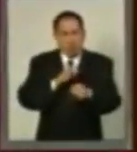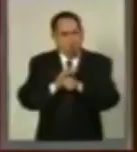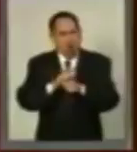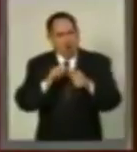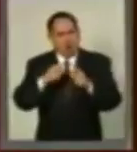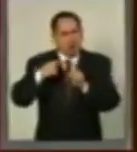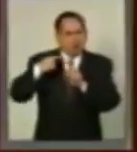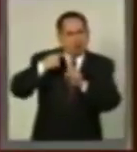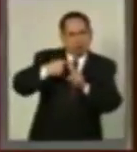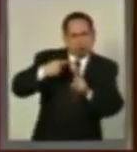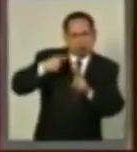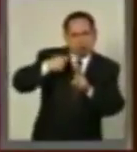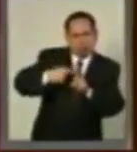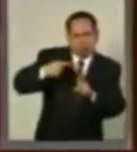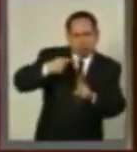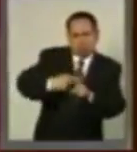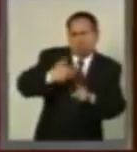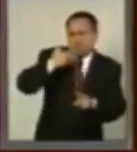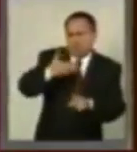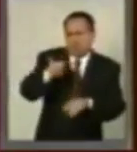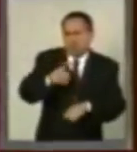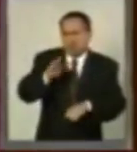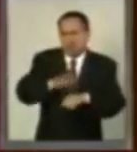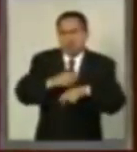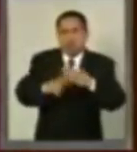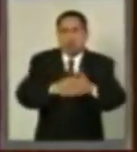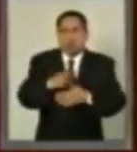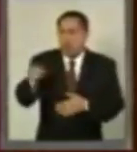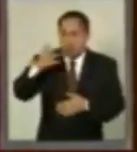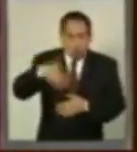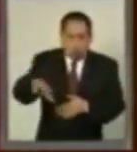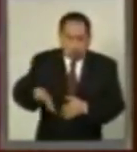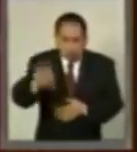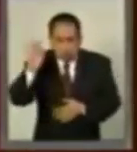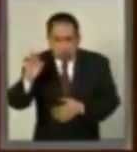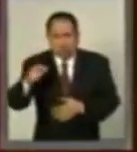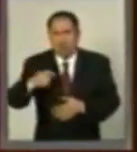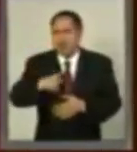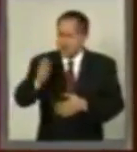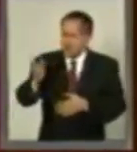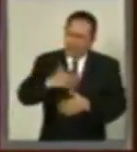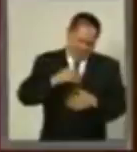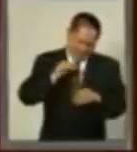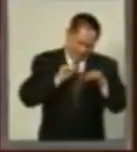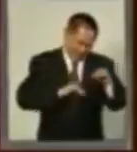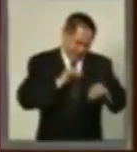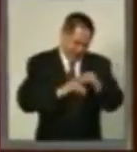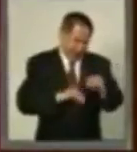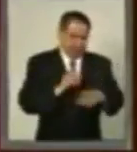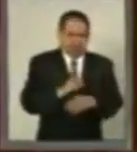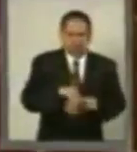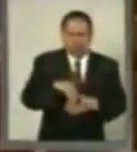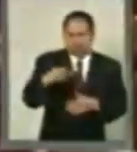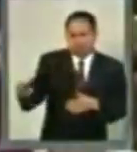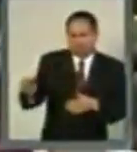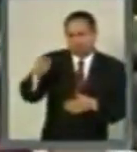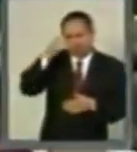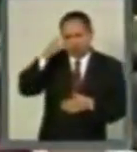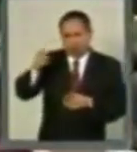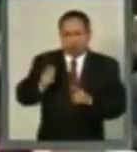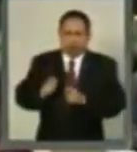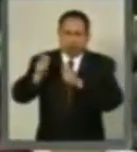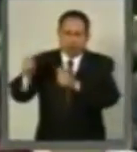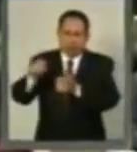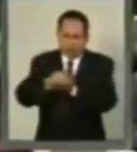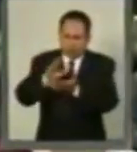que tenemos de esta administración. Porque él dice que no los encontró, pero yo ya hice la tarea y ahora se los dejaré y se los entregaré